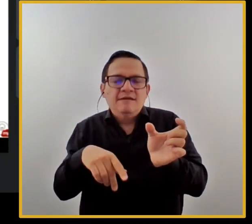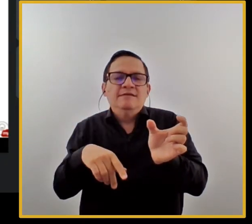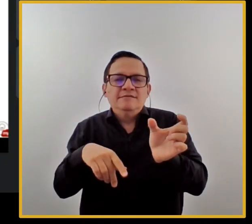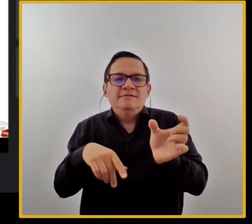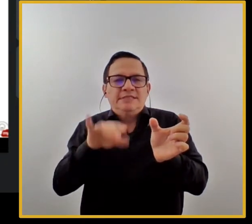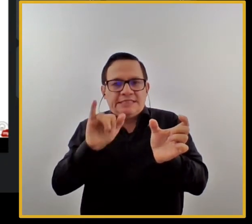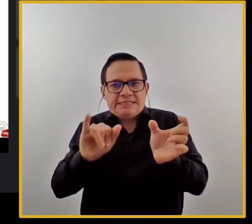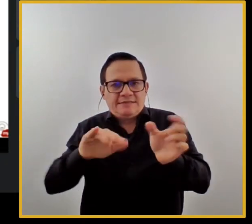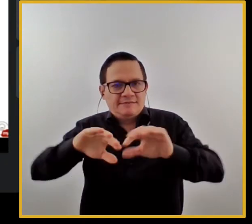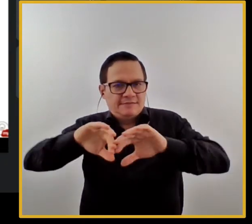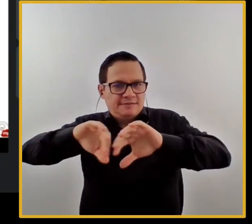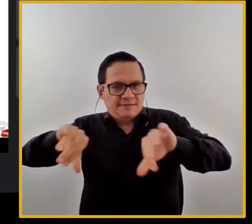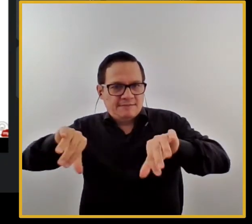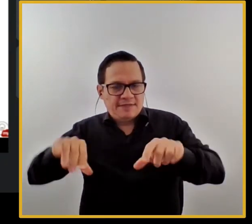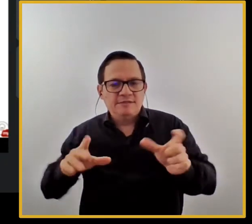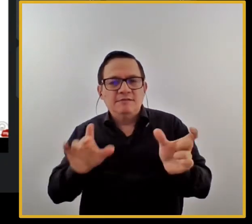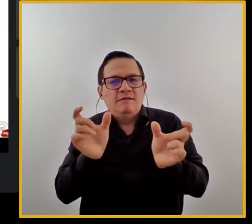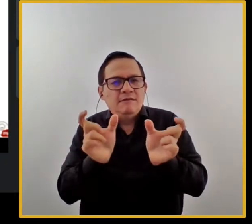esa separación